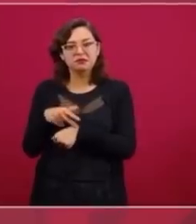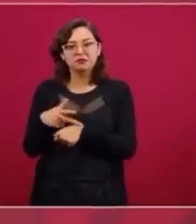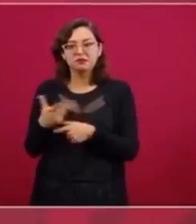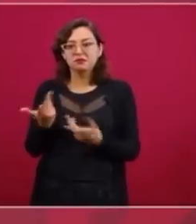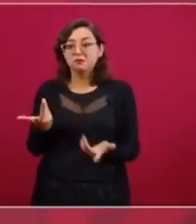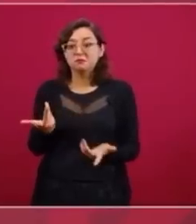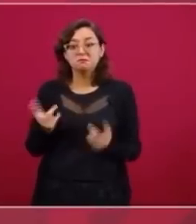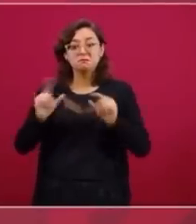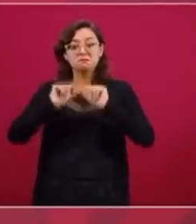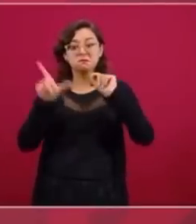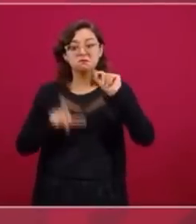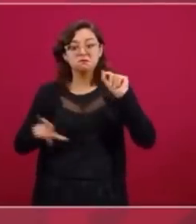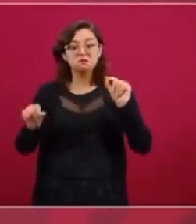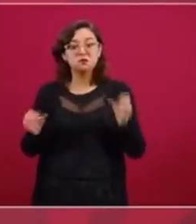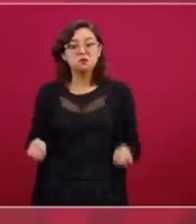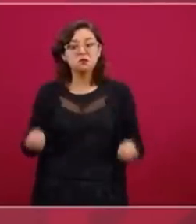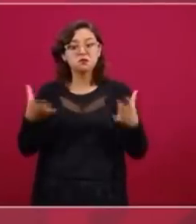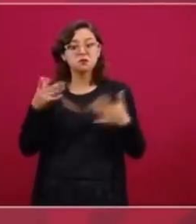1,000 en todo el país.